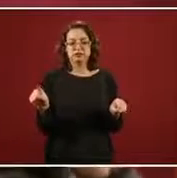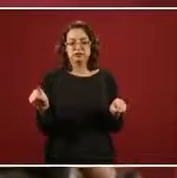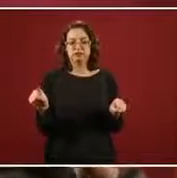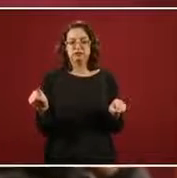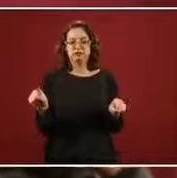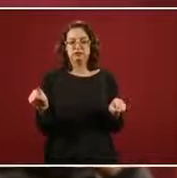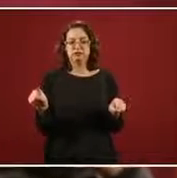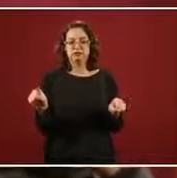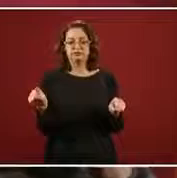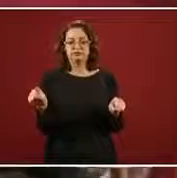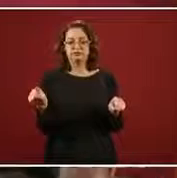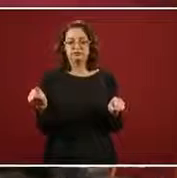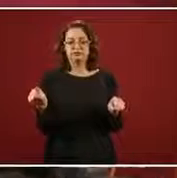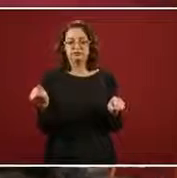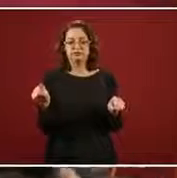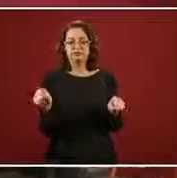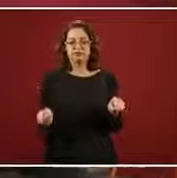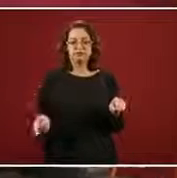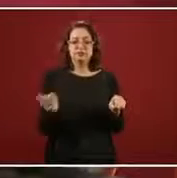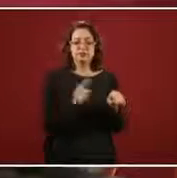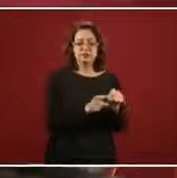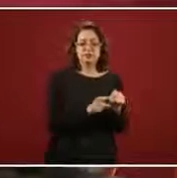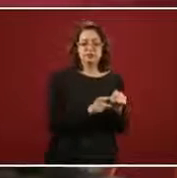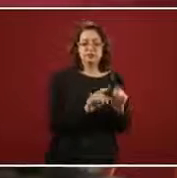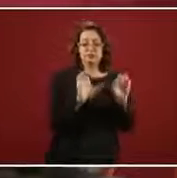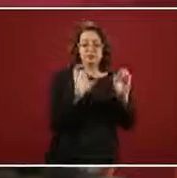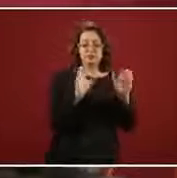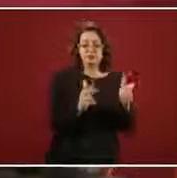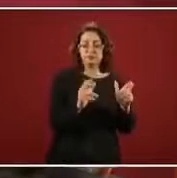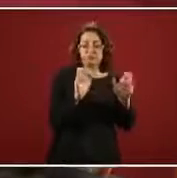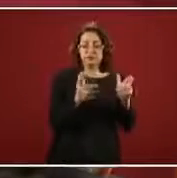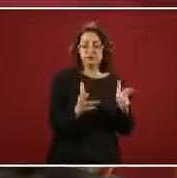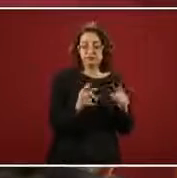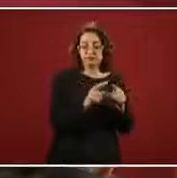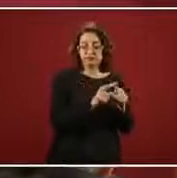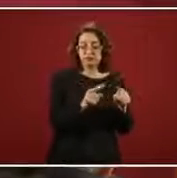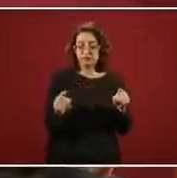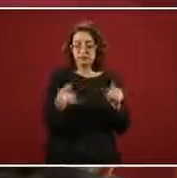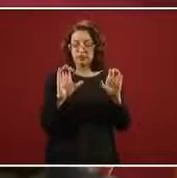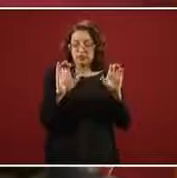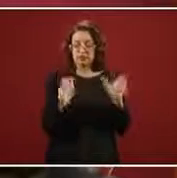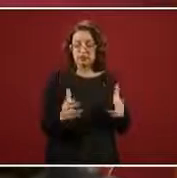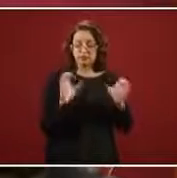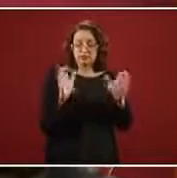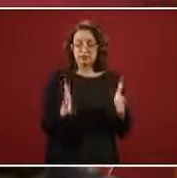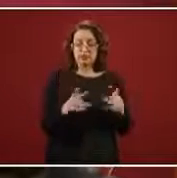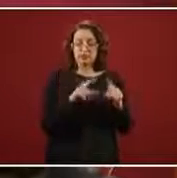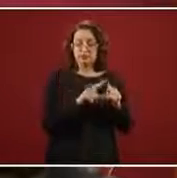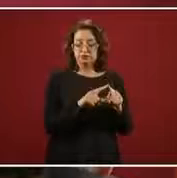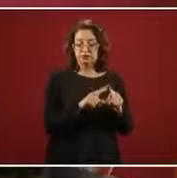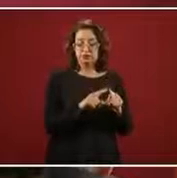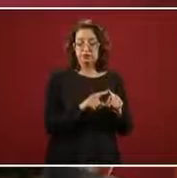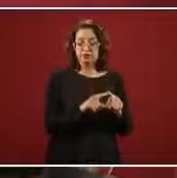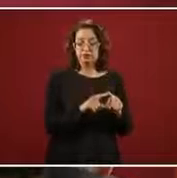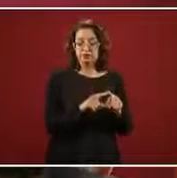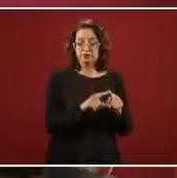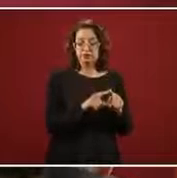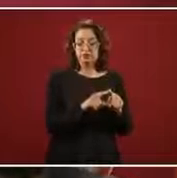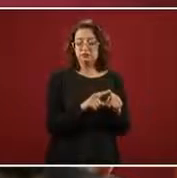Chiapas, lo de Chiapas, el tramo de Chiapas, deben de